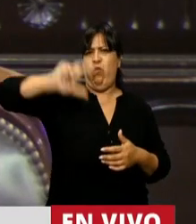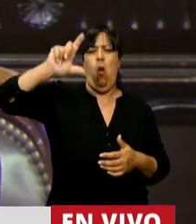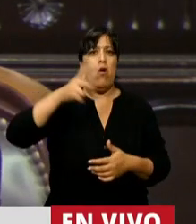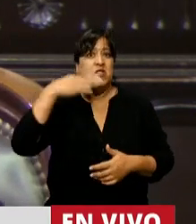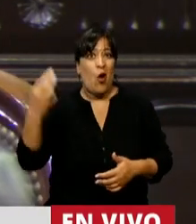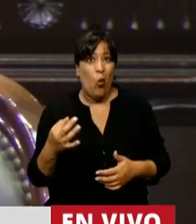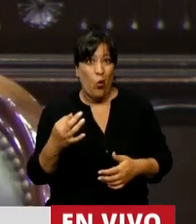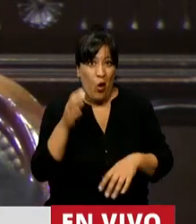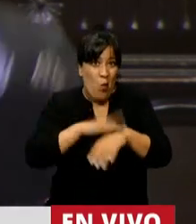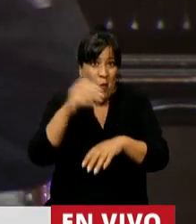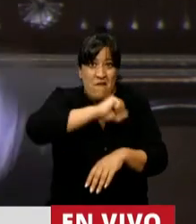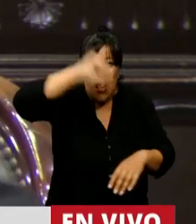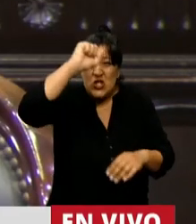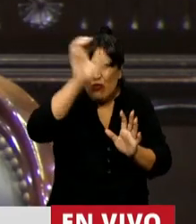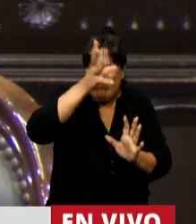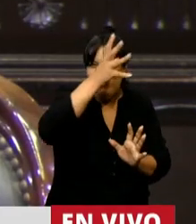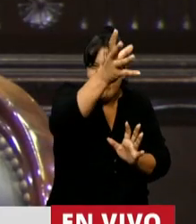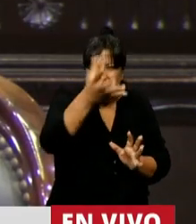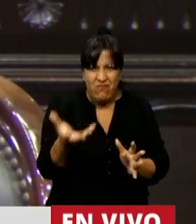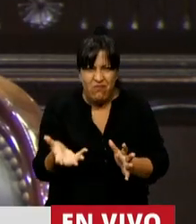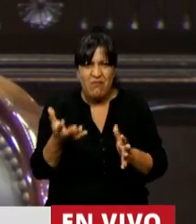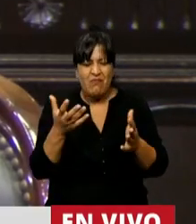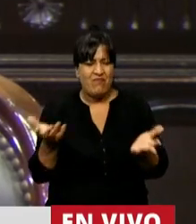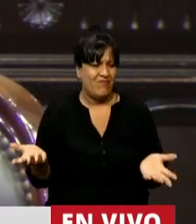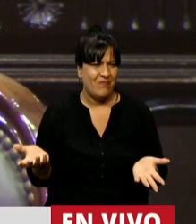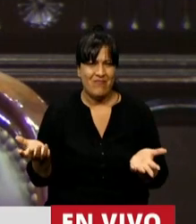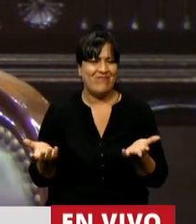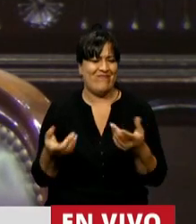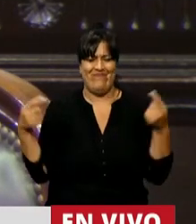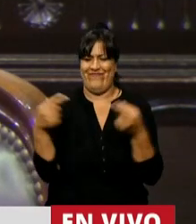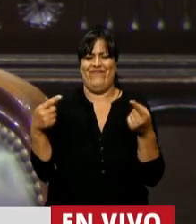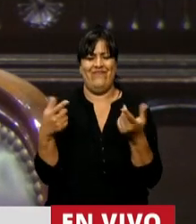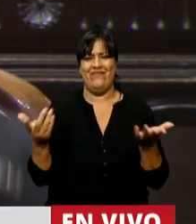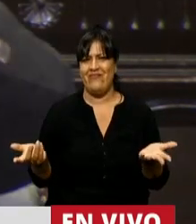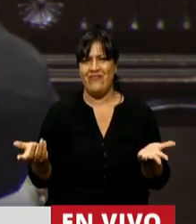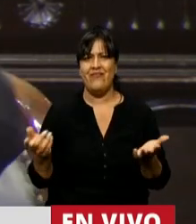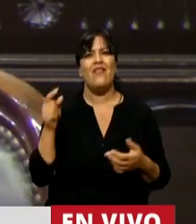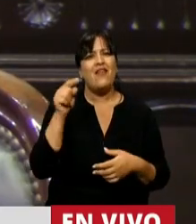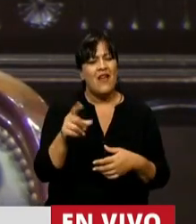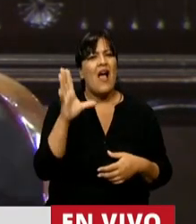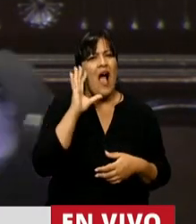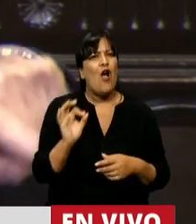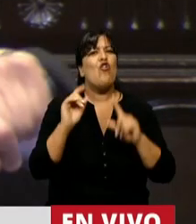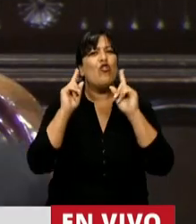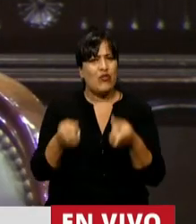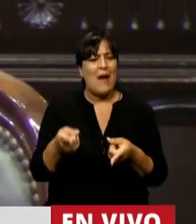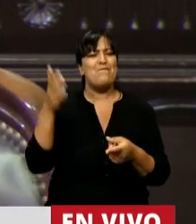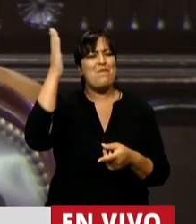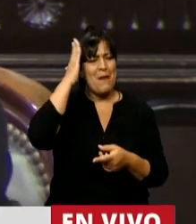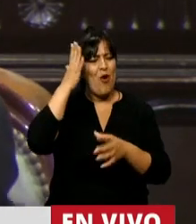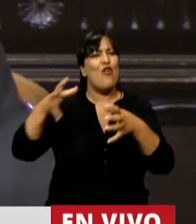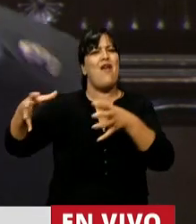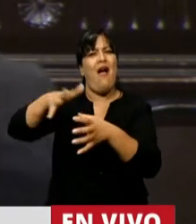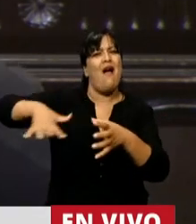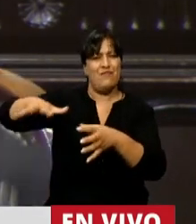grandes cifras de jubilación gracias a la hiperinflación? Y hay algo que forma parte de la memoria